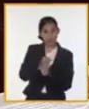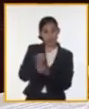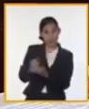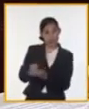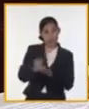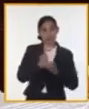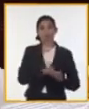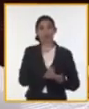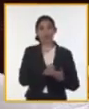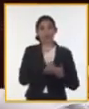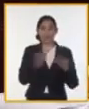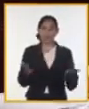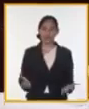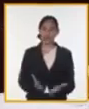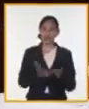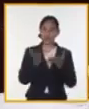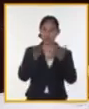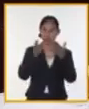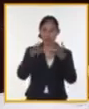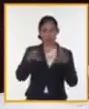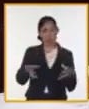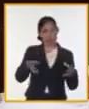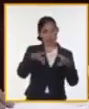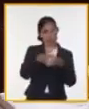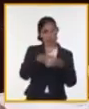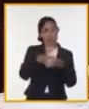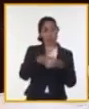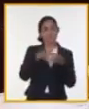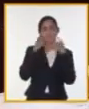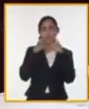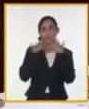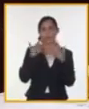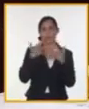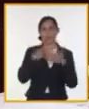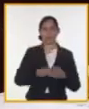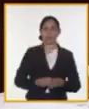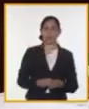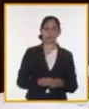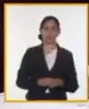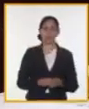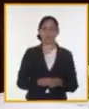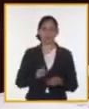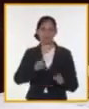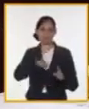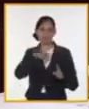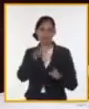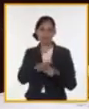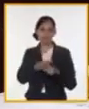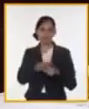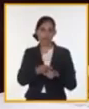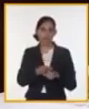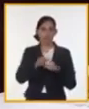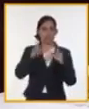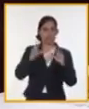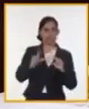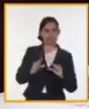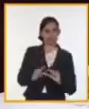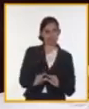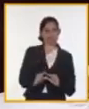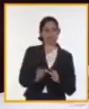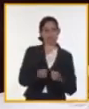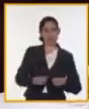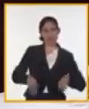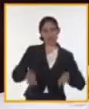el desarrollo de un grupo importante de actividades. Se presenta decrecimiento de la producción de caña, pudiéramos decir